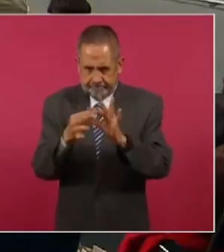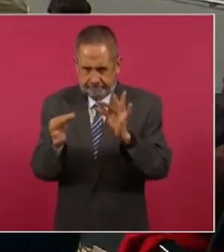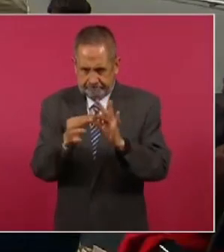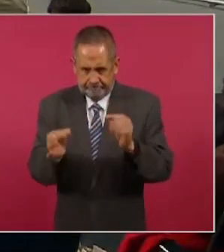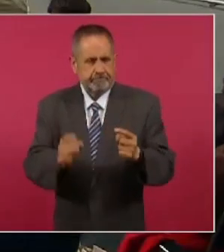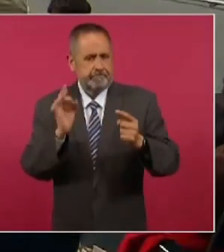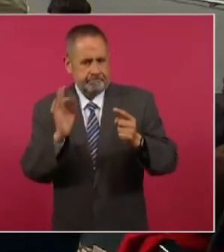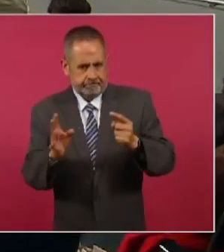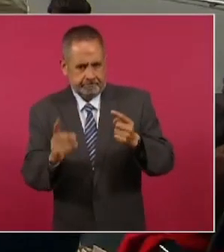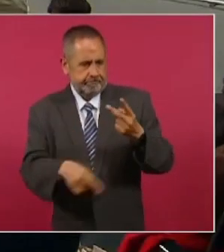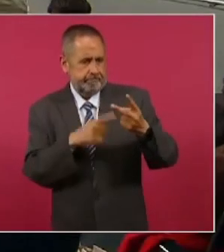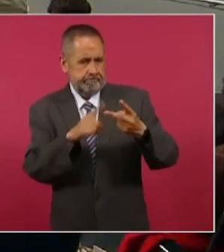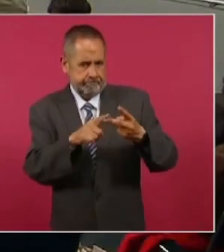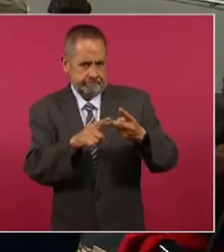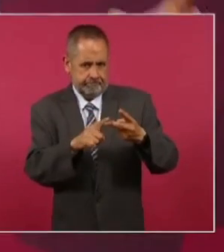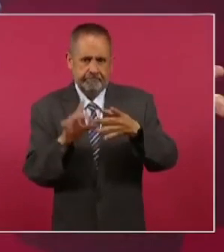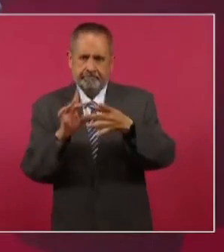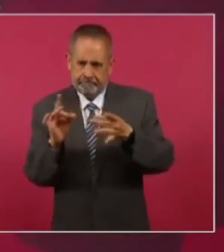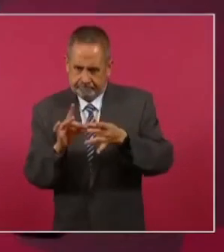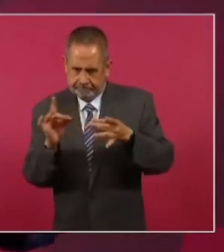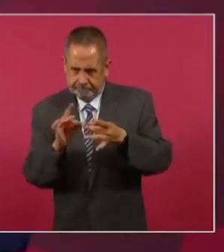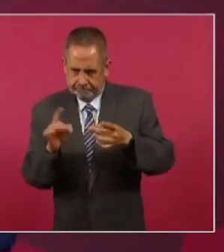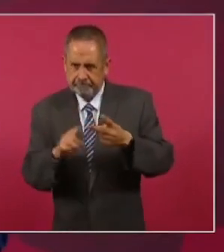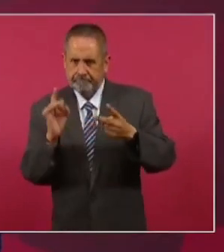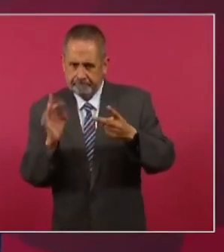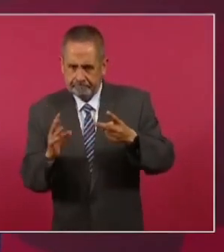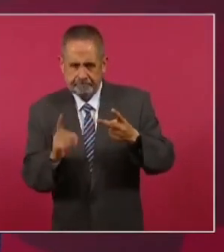este caso se está investigando de esta manera